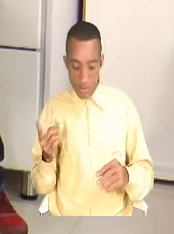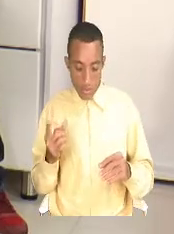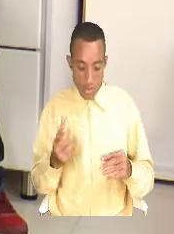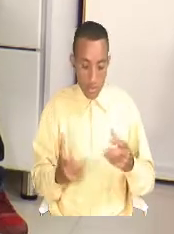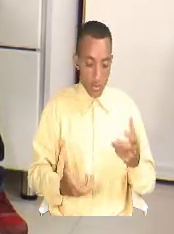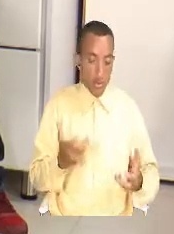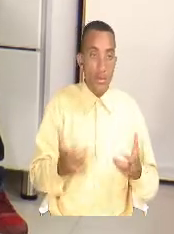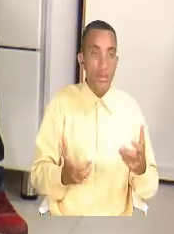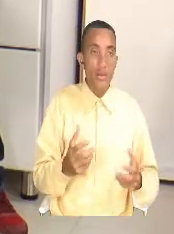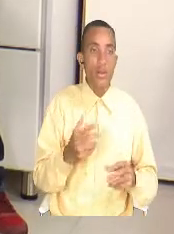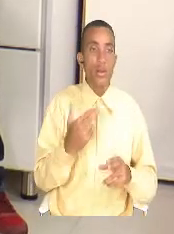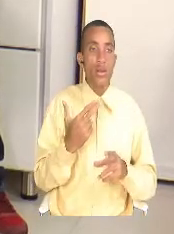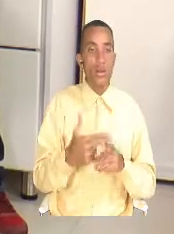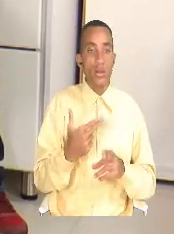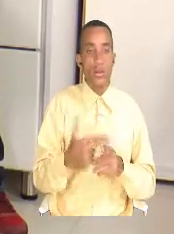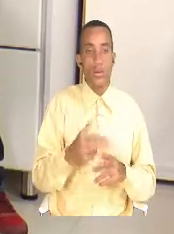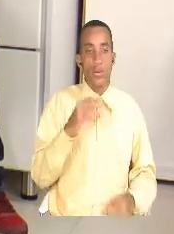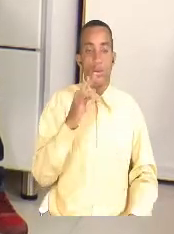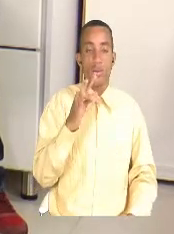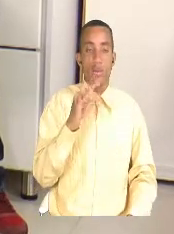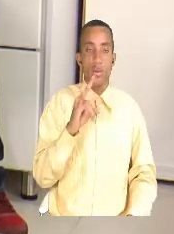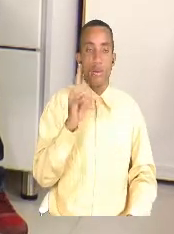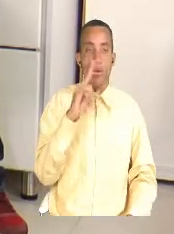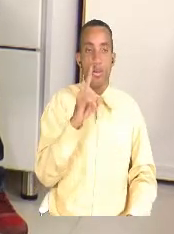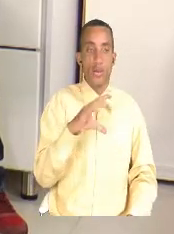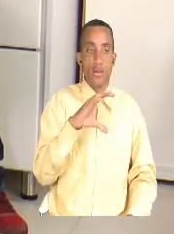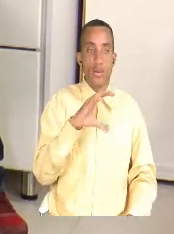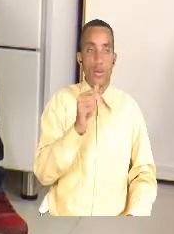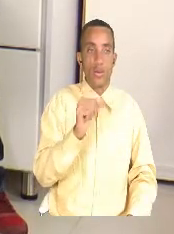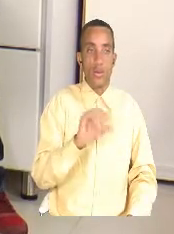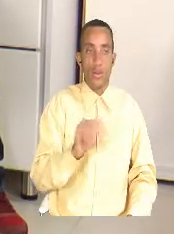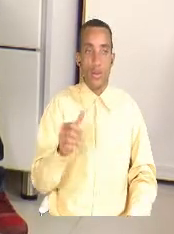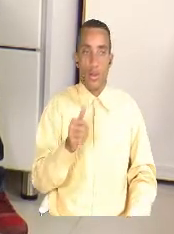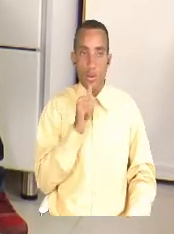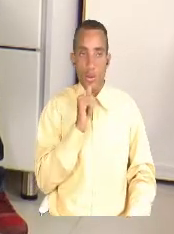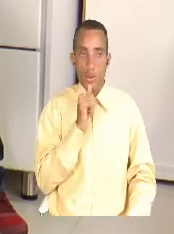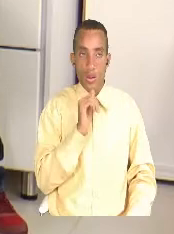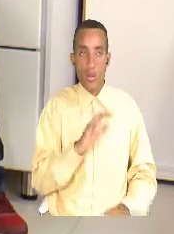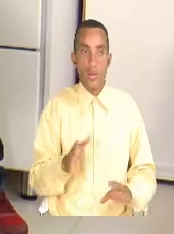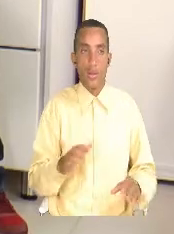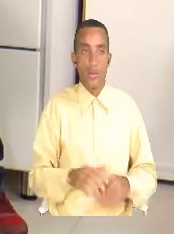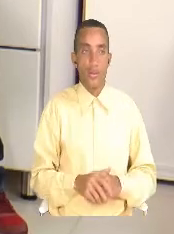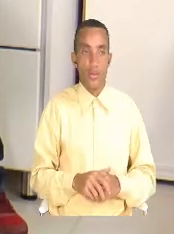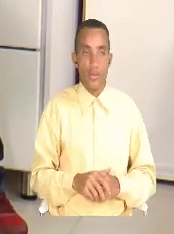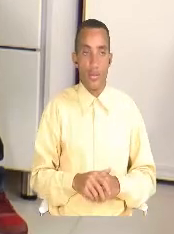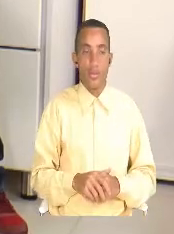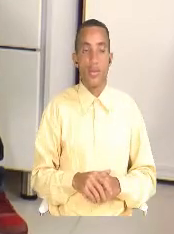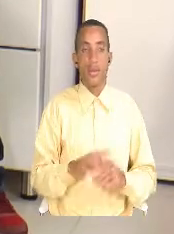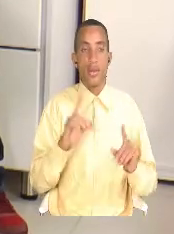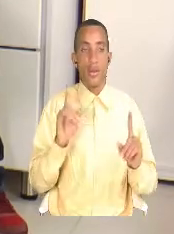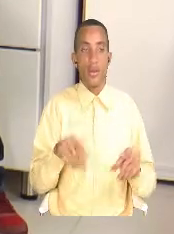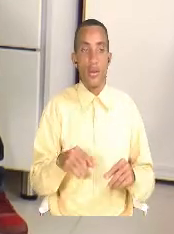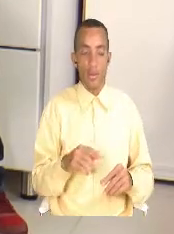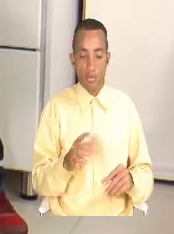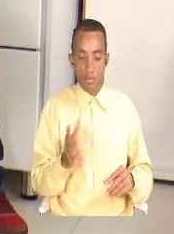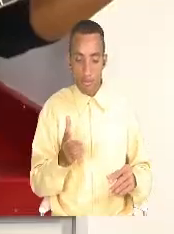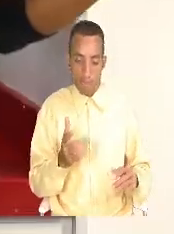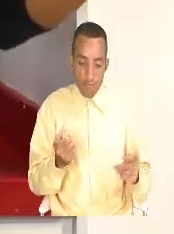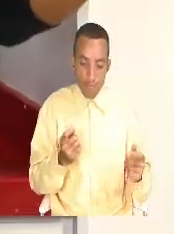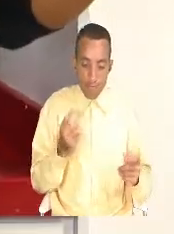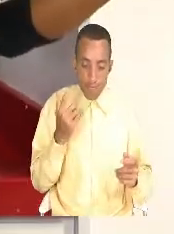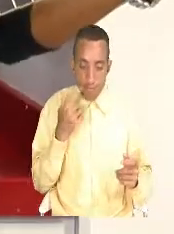como nombre tusca. Entonces uno lo prepara con agüita o incluso así en seco, pero tiene que uno calcular